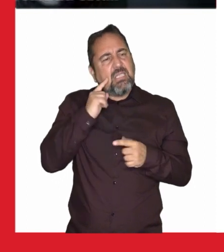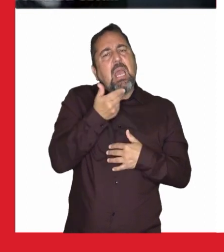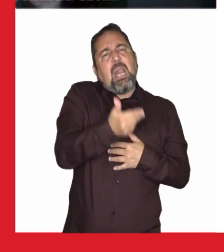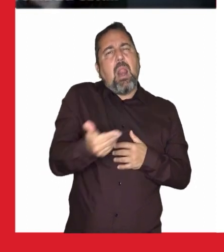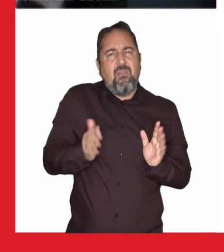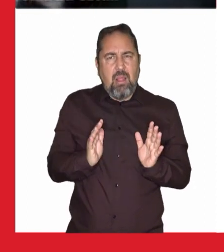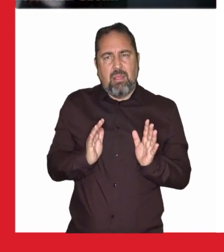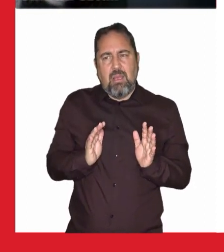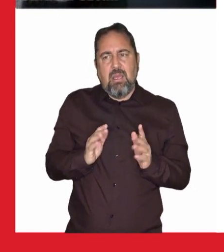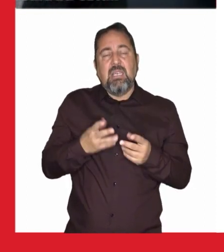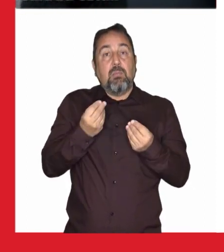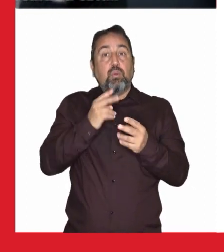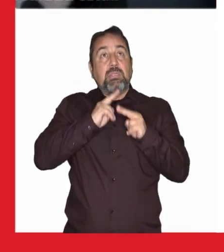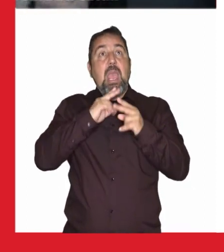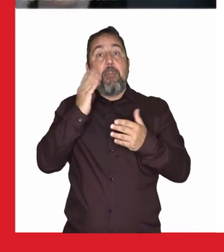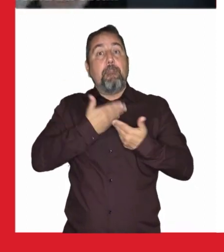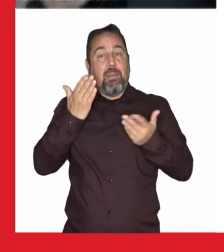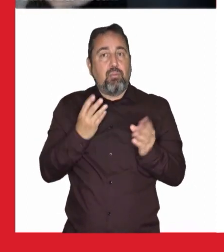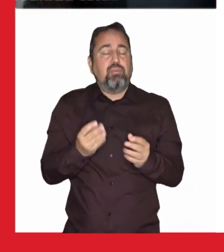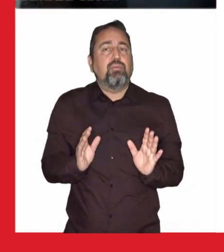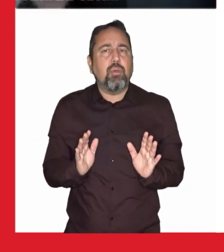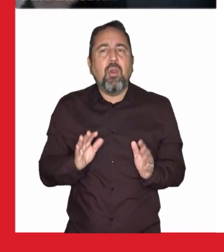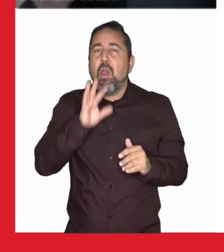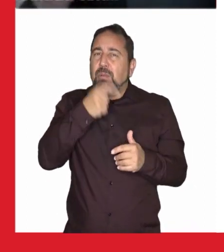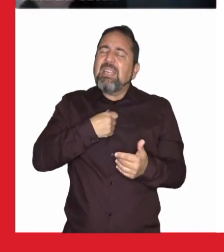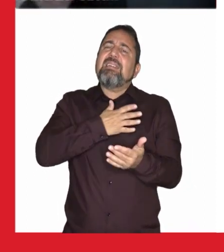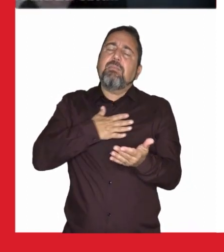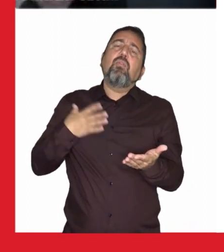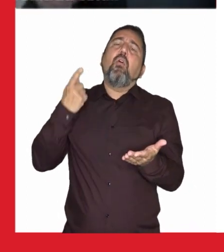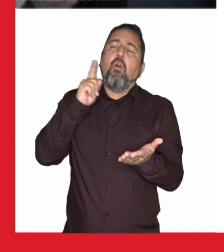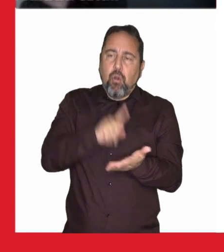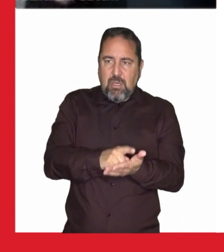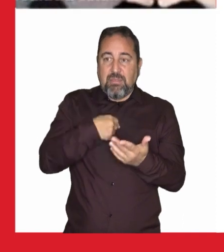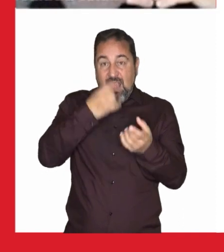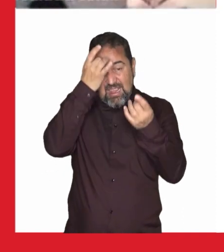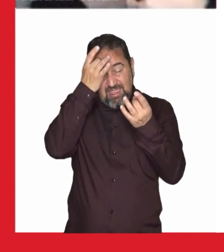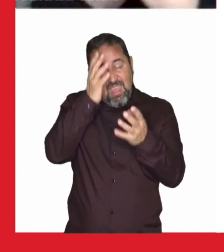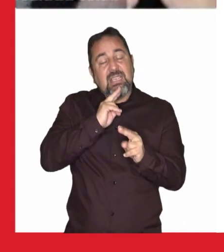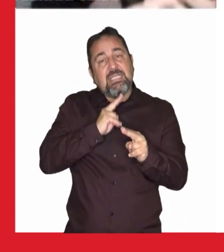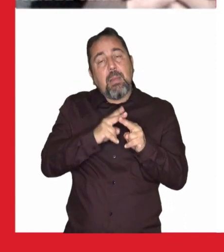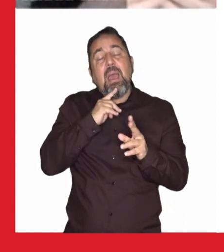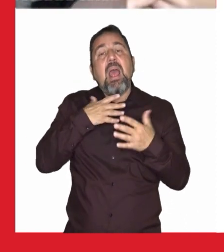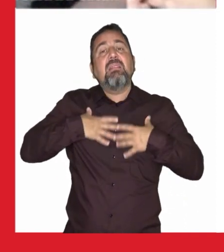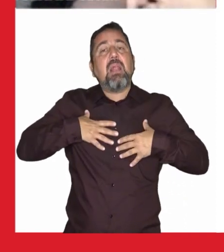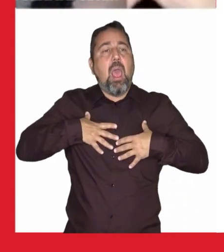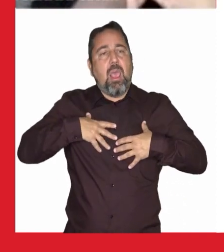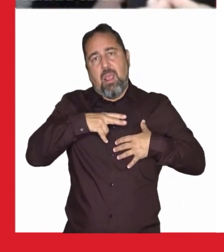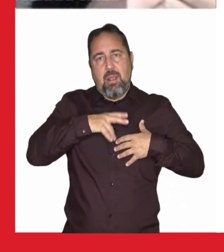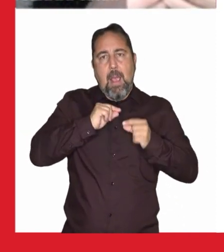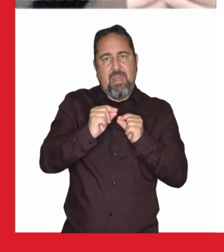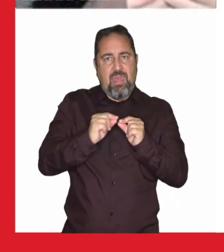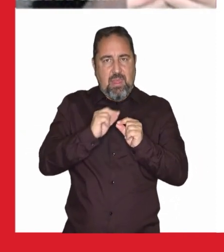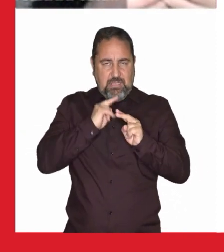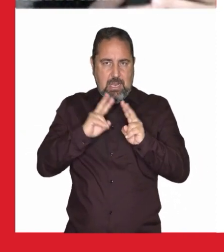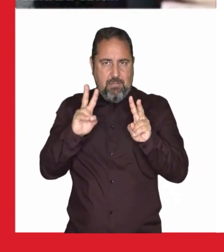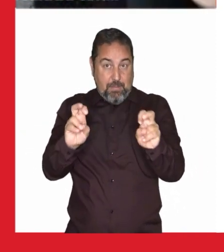el impacto que tiene, va a ser diferente lo que es relevante y lo que tiene mucho impacto. Y por eso queremos volver a insistir en la idea del traje